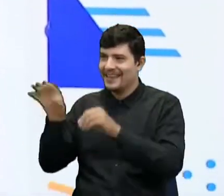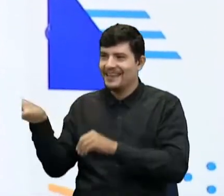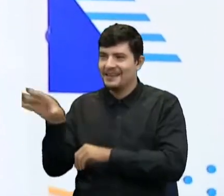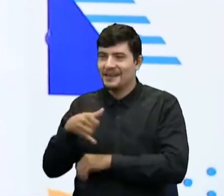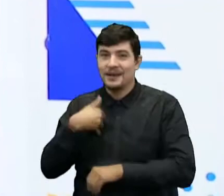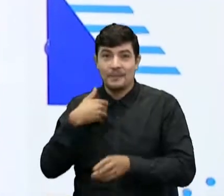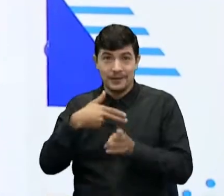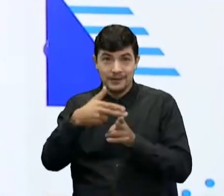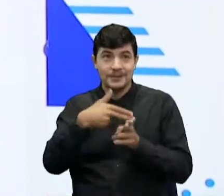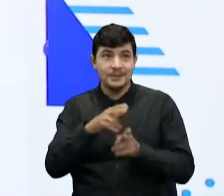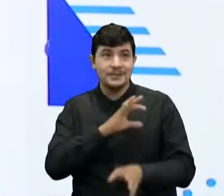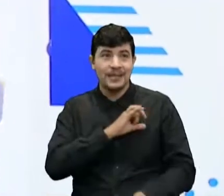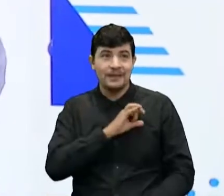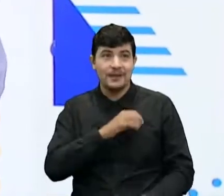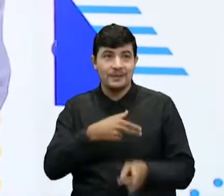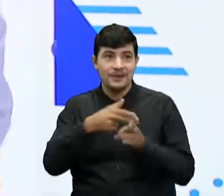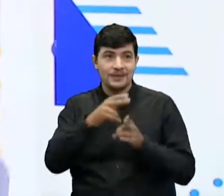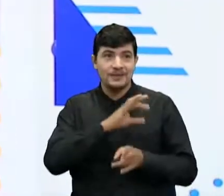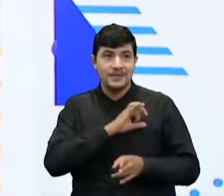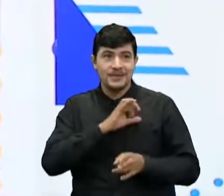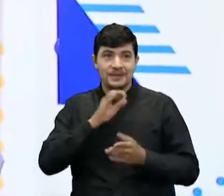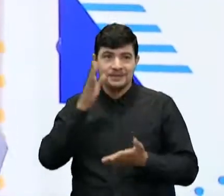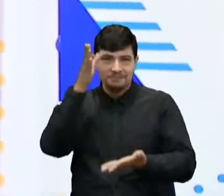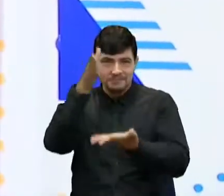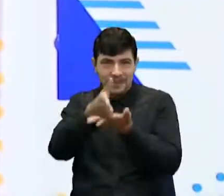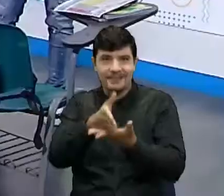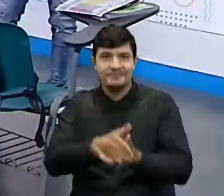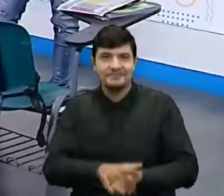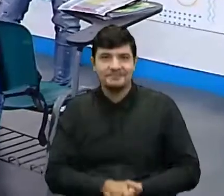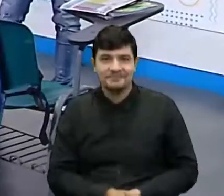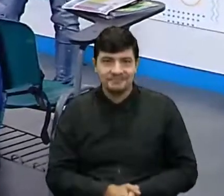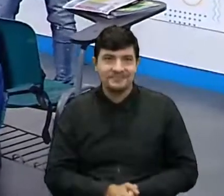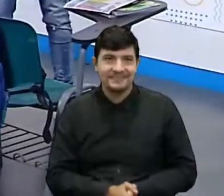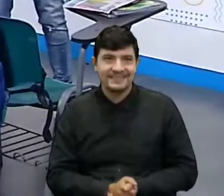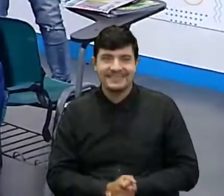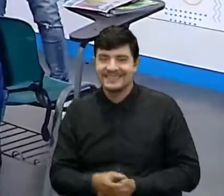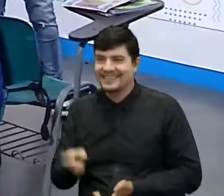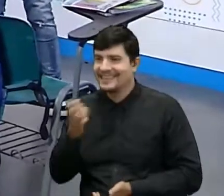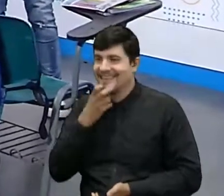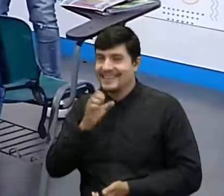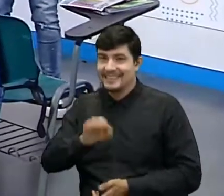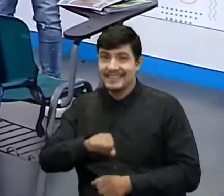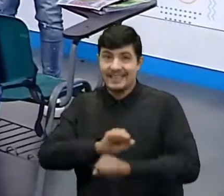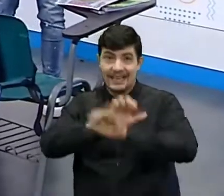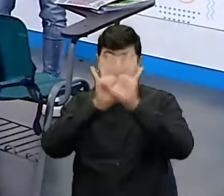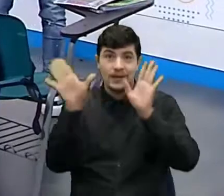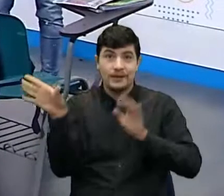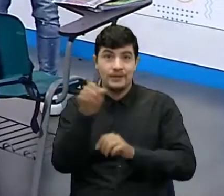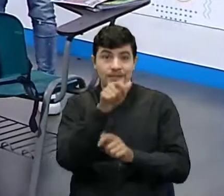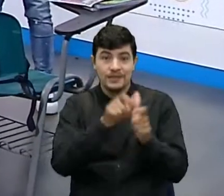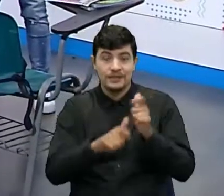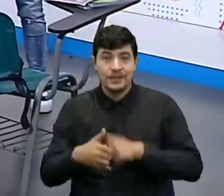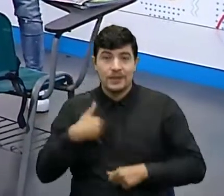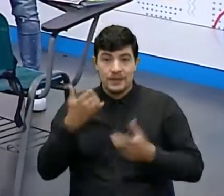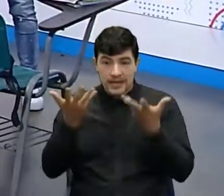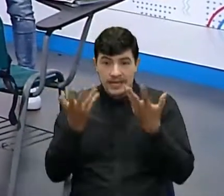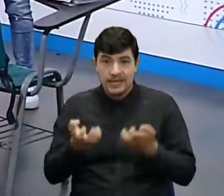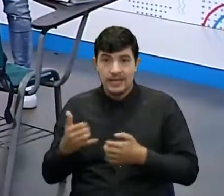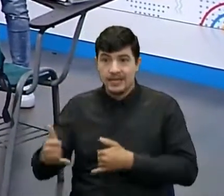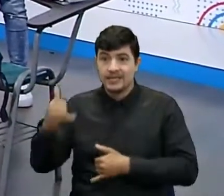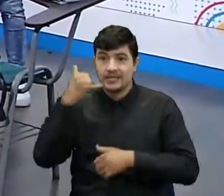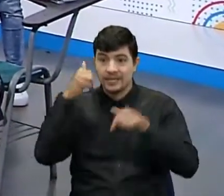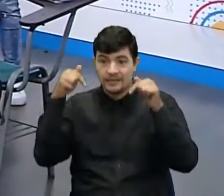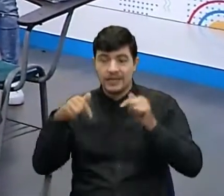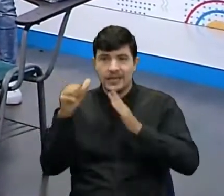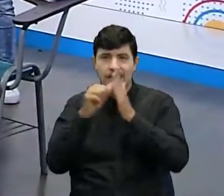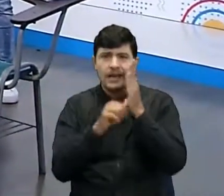El sábado El sábado Sí Rumbo a altavacar El sábado Por supuesto A todos los jóvenes Que quieran llamarnos Acá a nuestro programa Muchas gracias